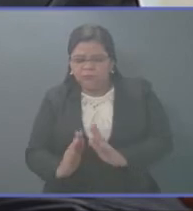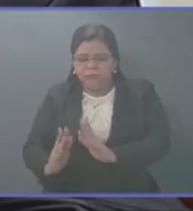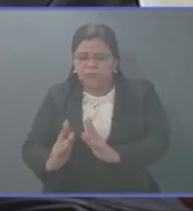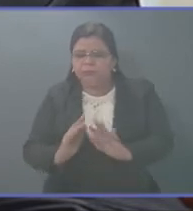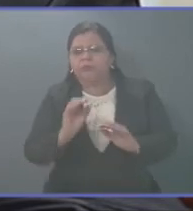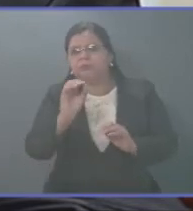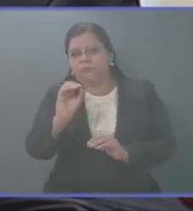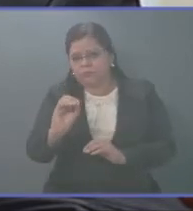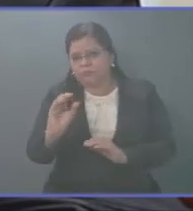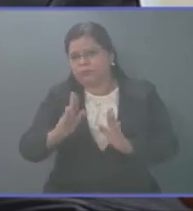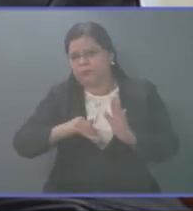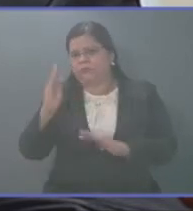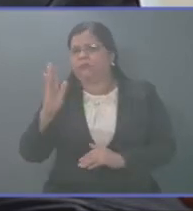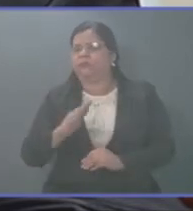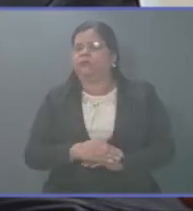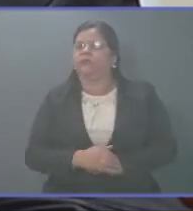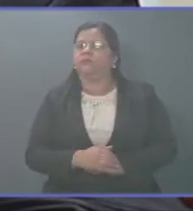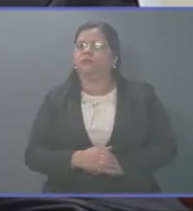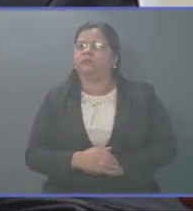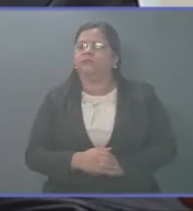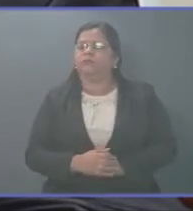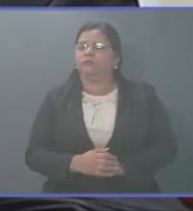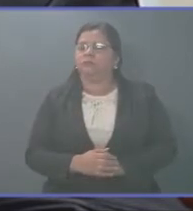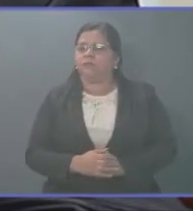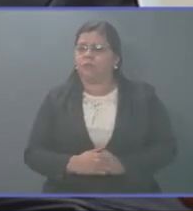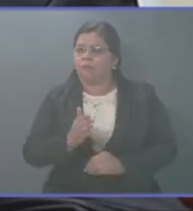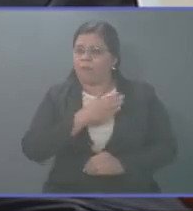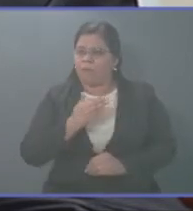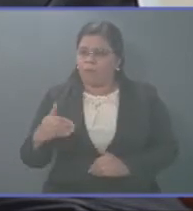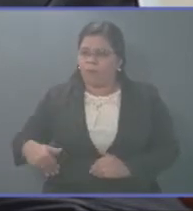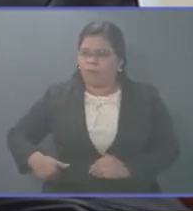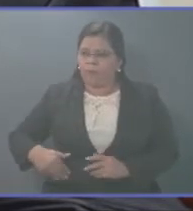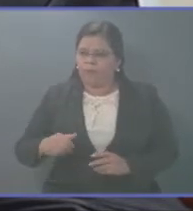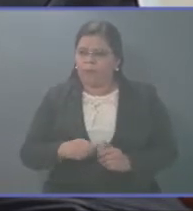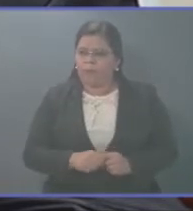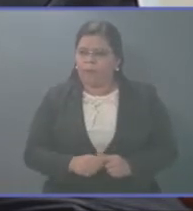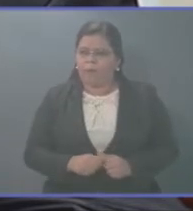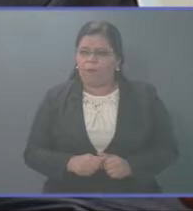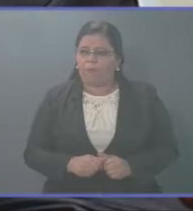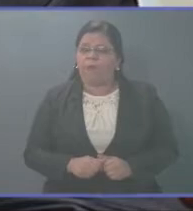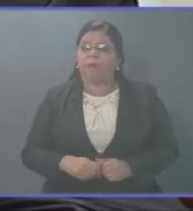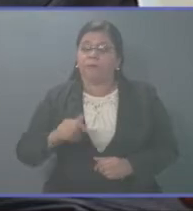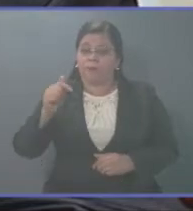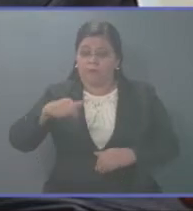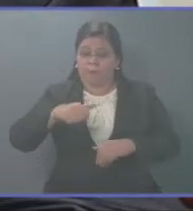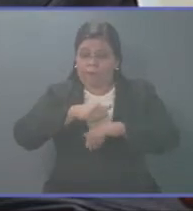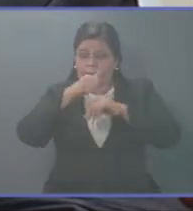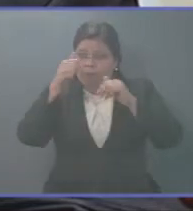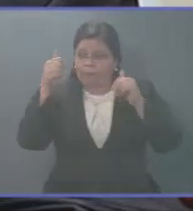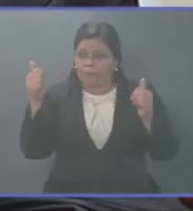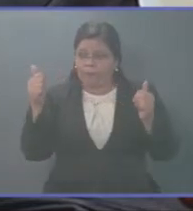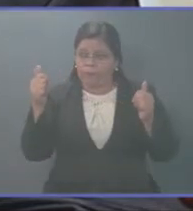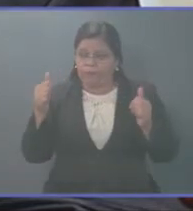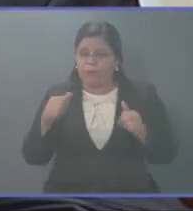más, señor presidente de ANDA, que esta mañana